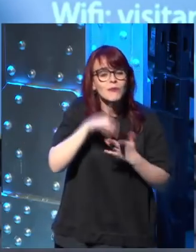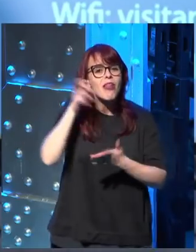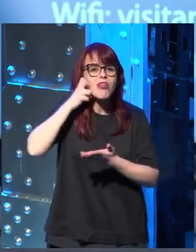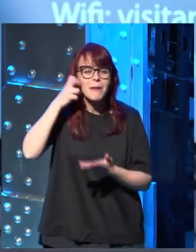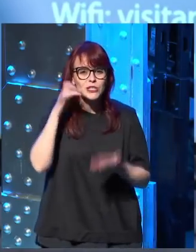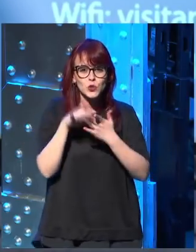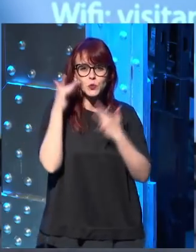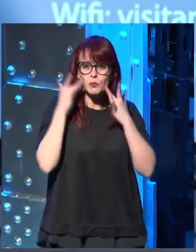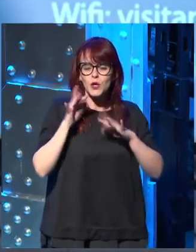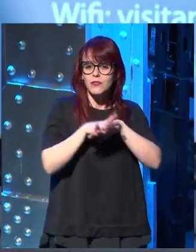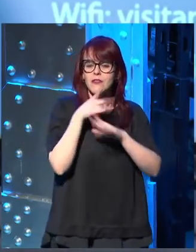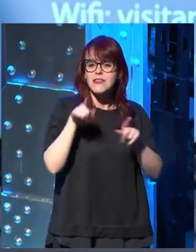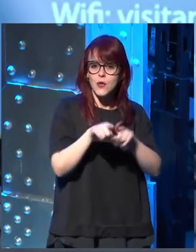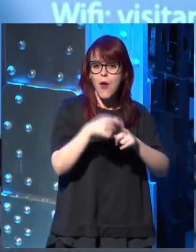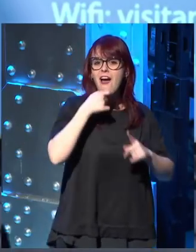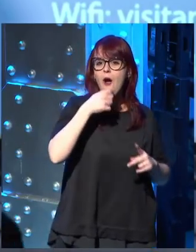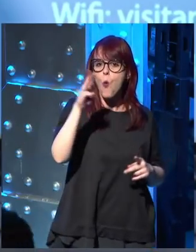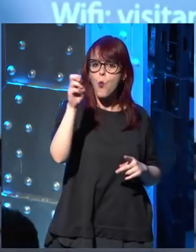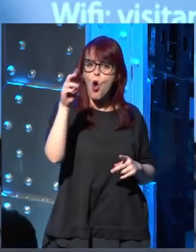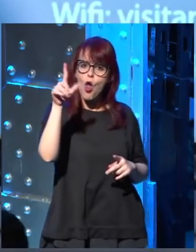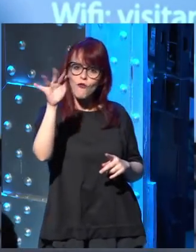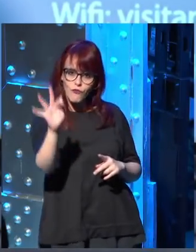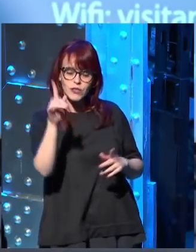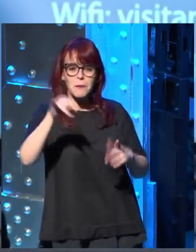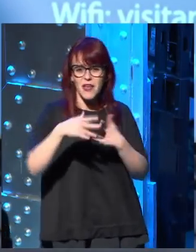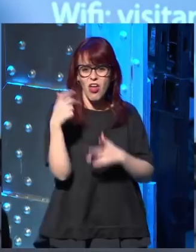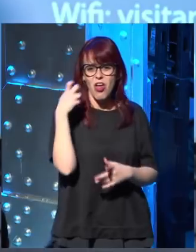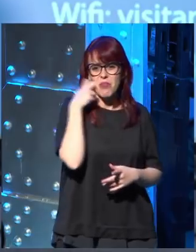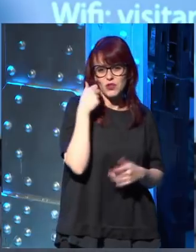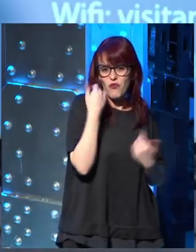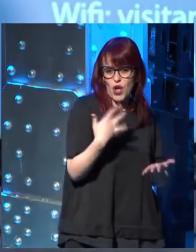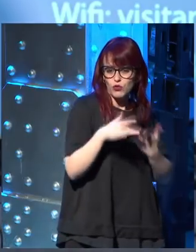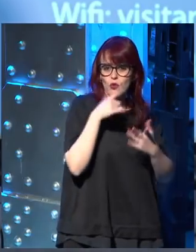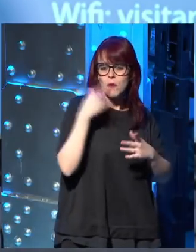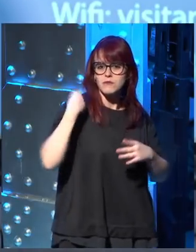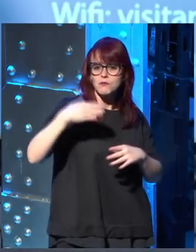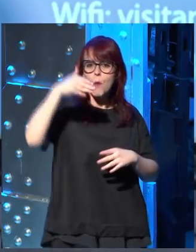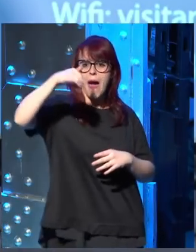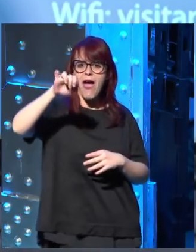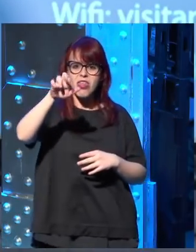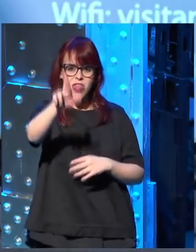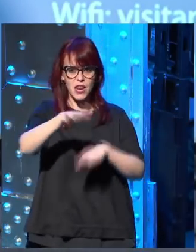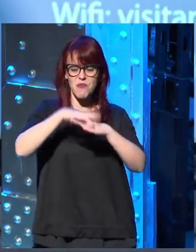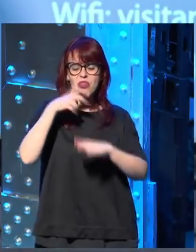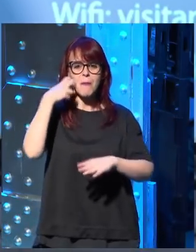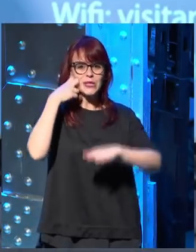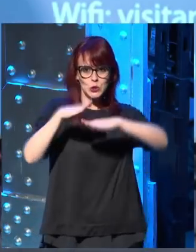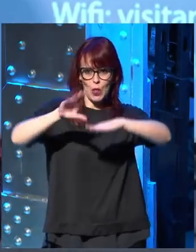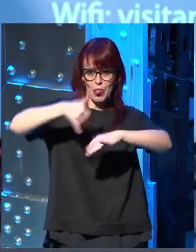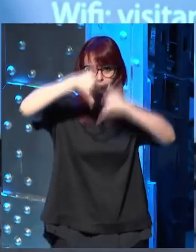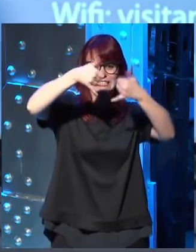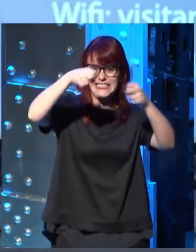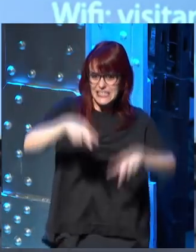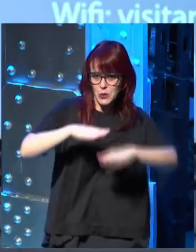zapatos austeros de señora inglesa de Virginia Woolf, los feos zapatos planos de mujer grande de Vivian Mayer, los de